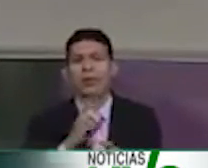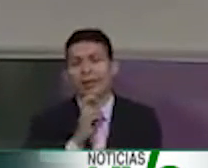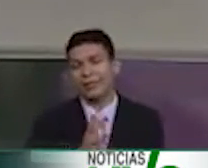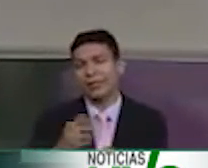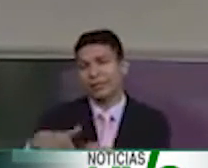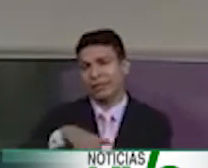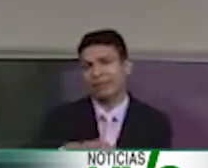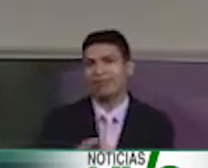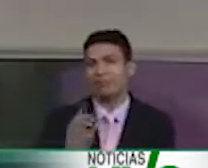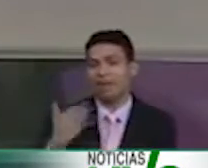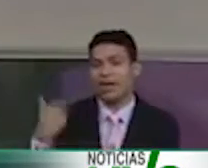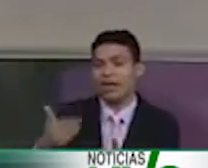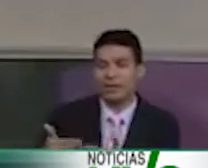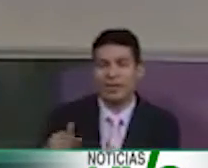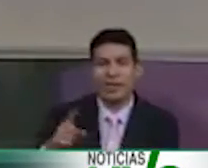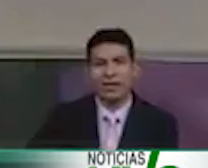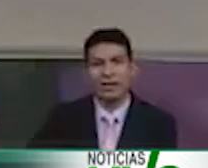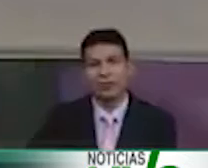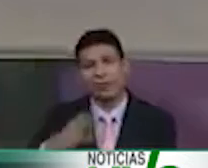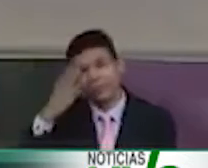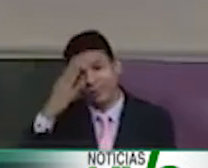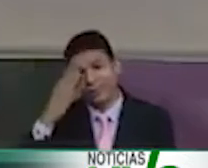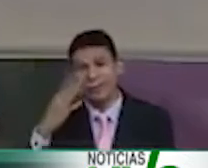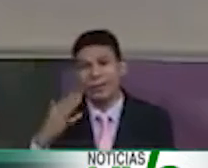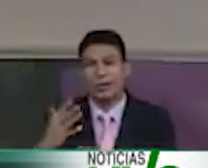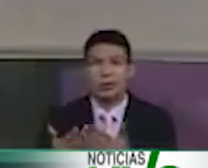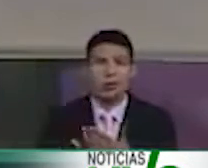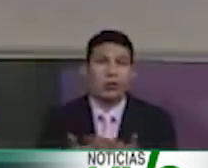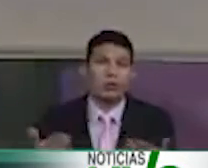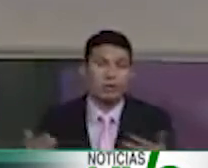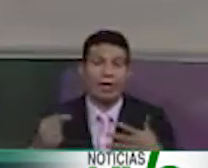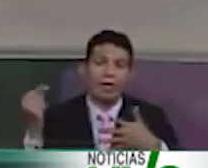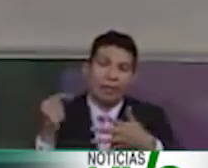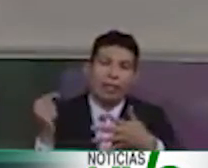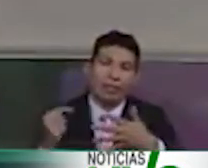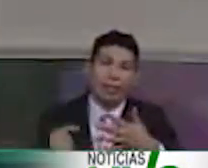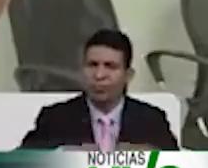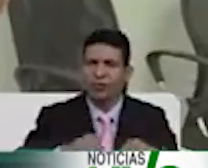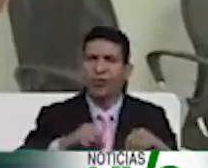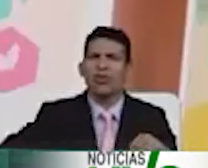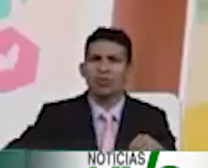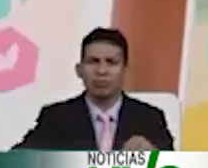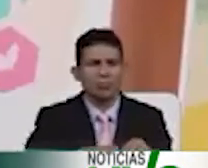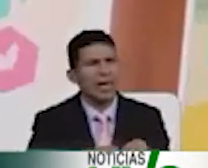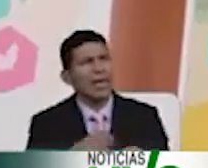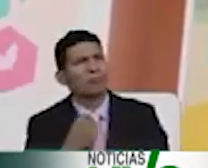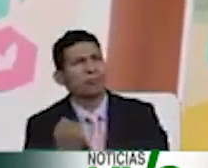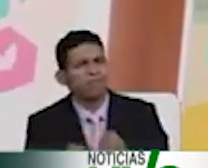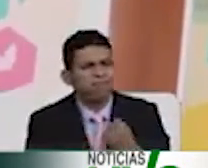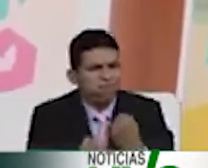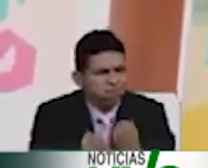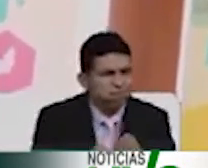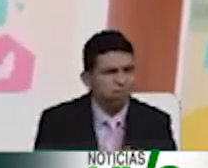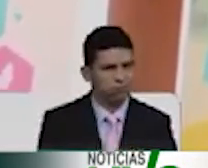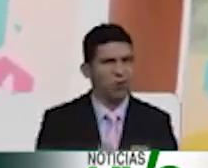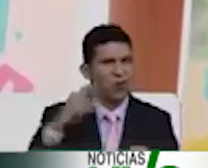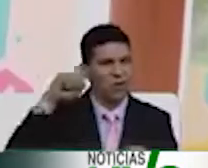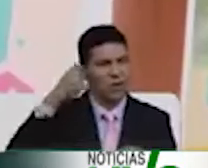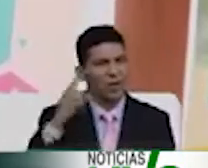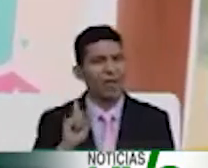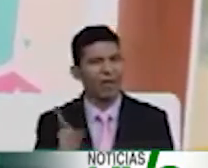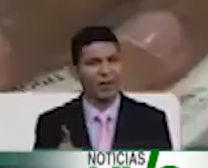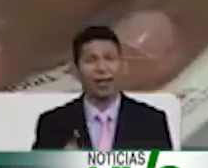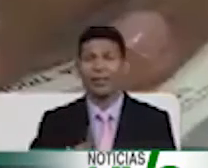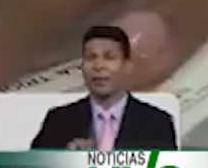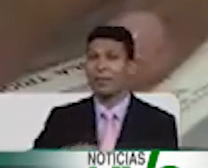durante este tiempo que se nos han dado las dos situaciones. El programa Valle In es ejemplo a nivel nacional